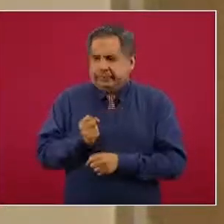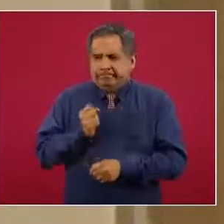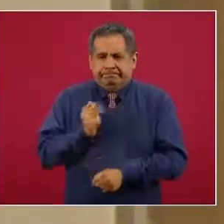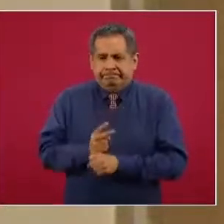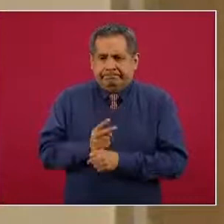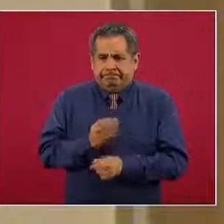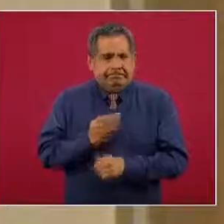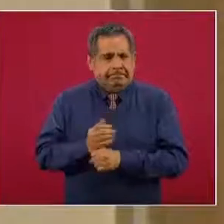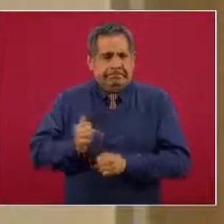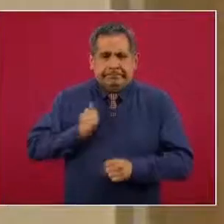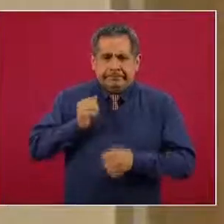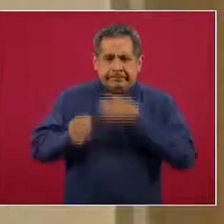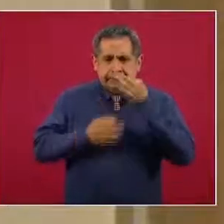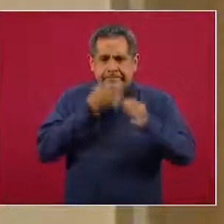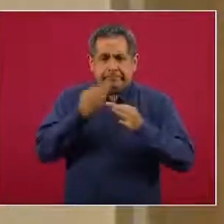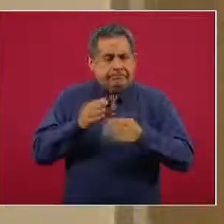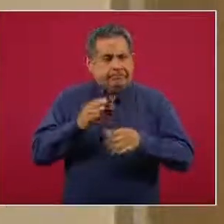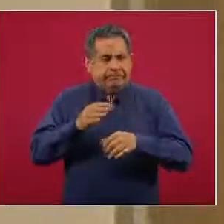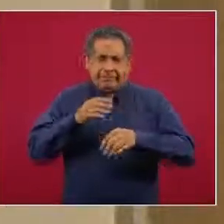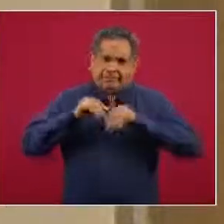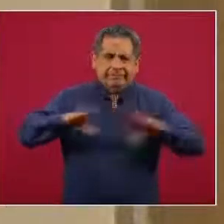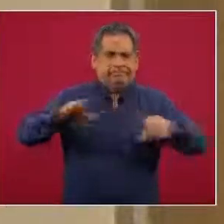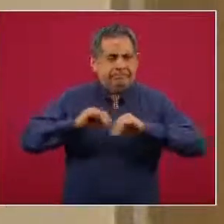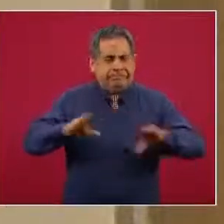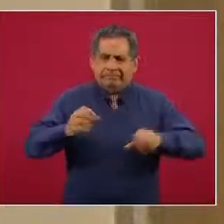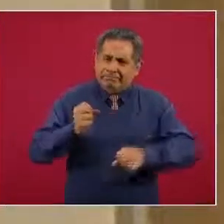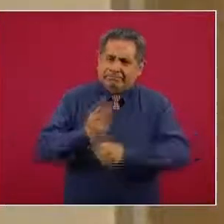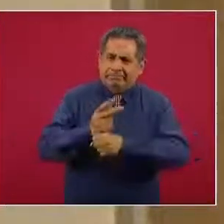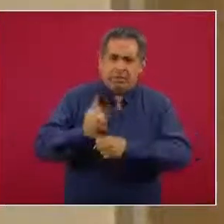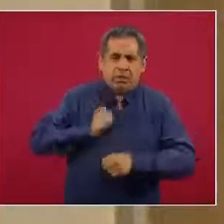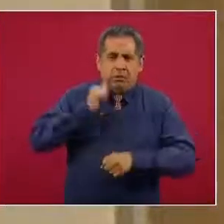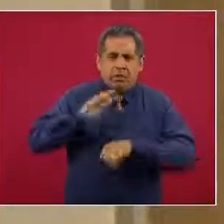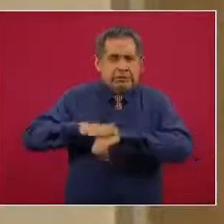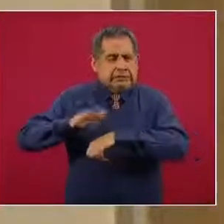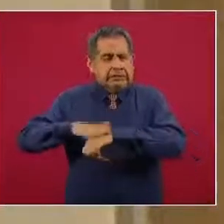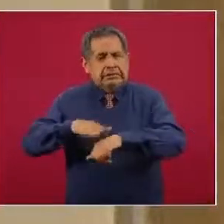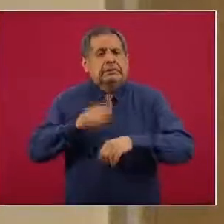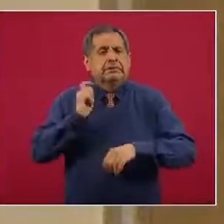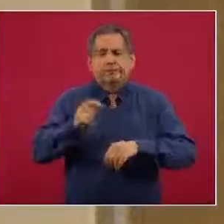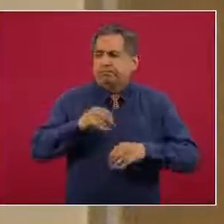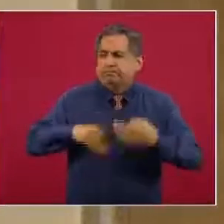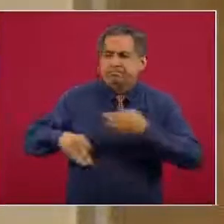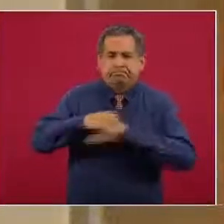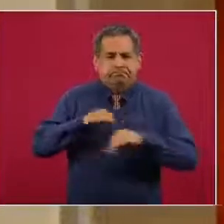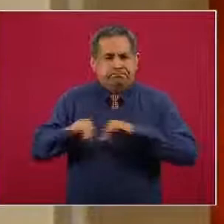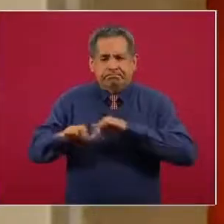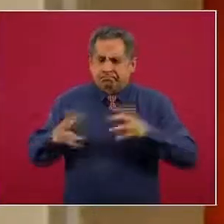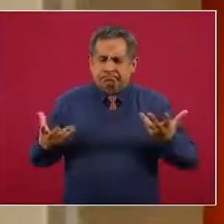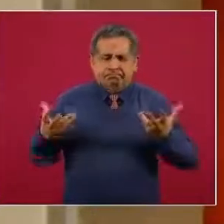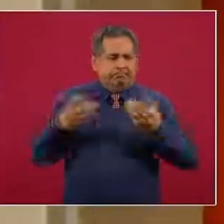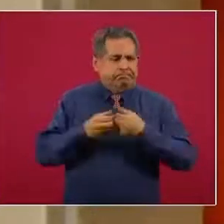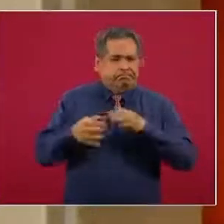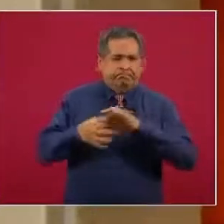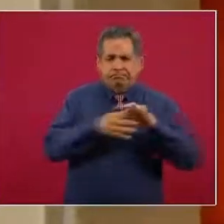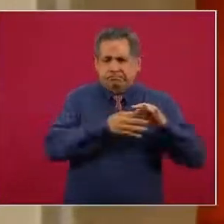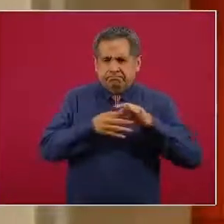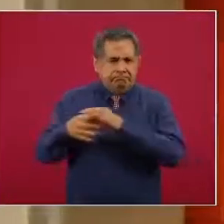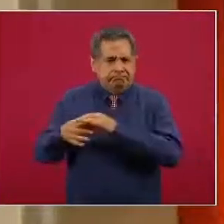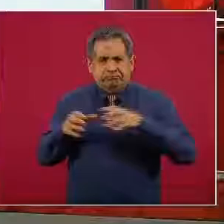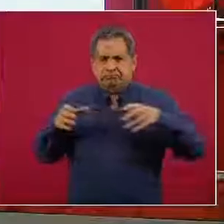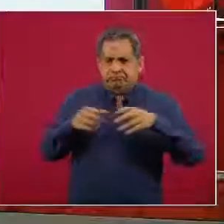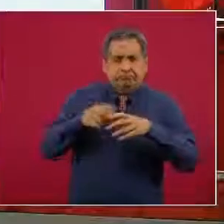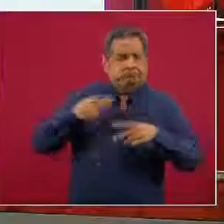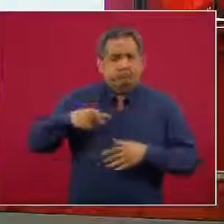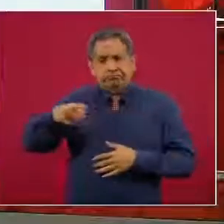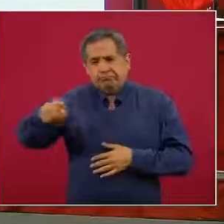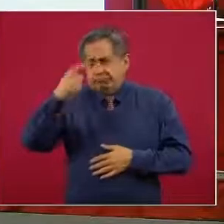tempranamente, porque nuestra necesidad es que todos y todas sigamos trabajando juntos y el mérito es de la sociedad que cobre